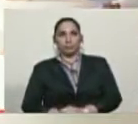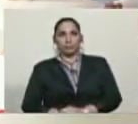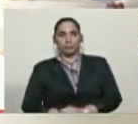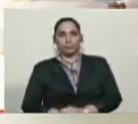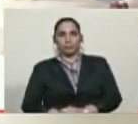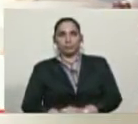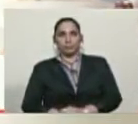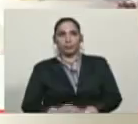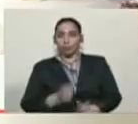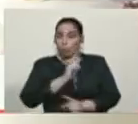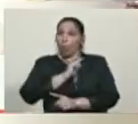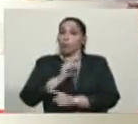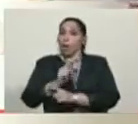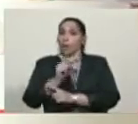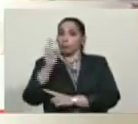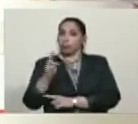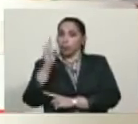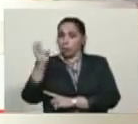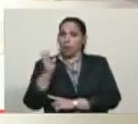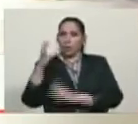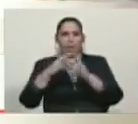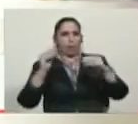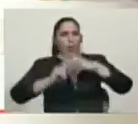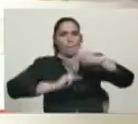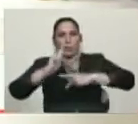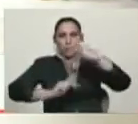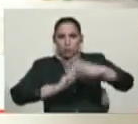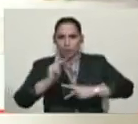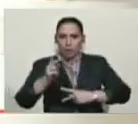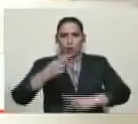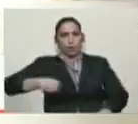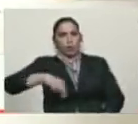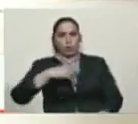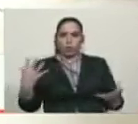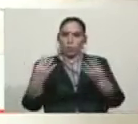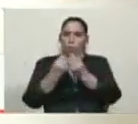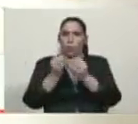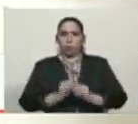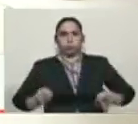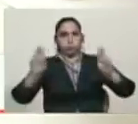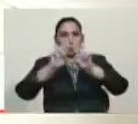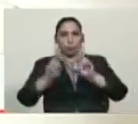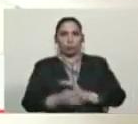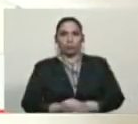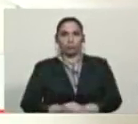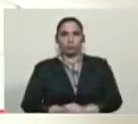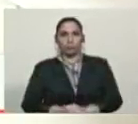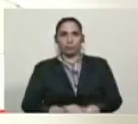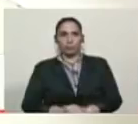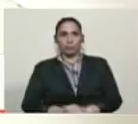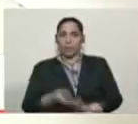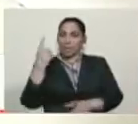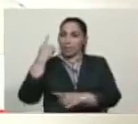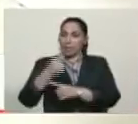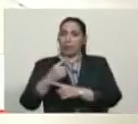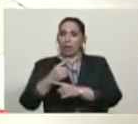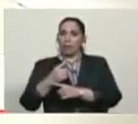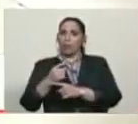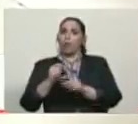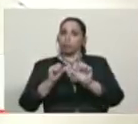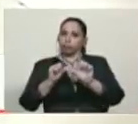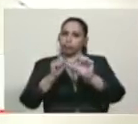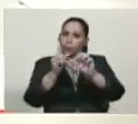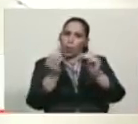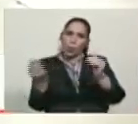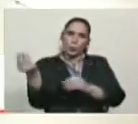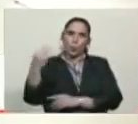que se cumpla todo lo que esté proceso que nosotros junto a la organización de naciones unidas queremos seguir incrementando